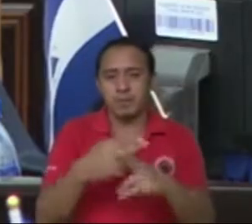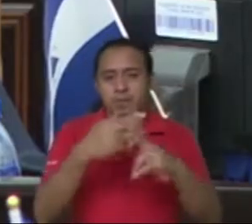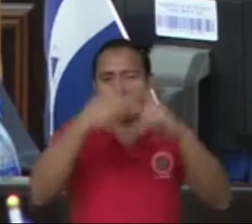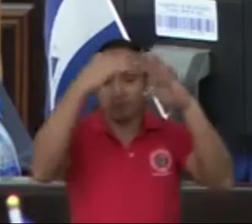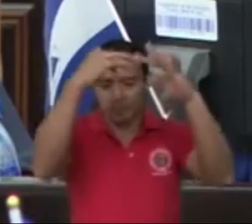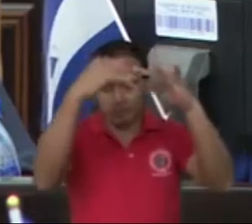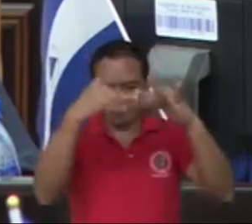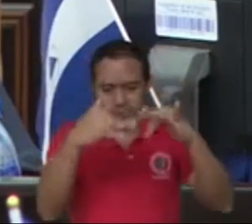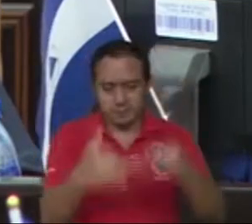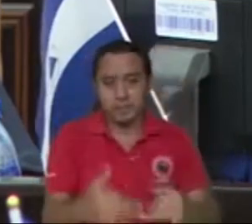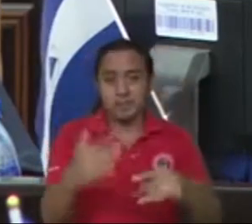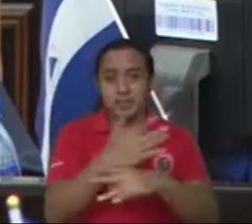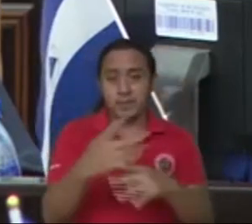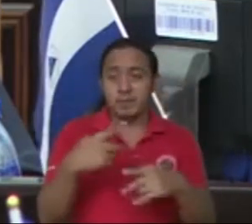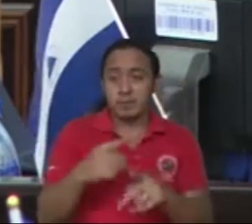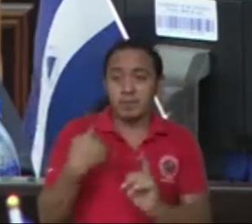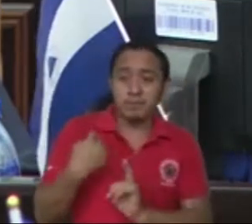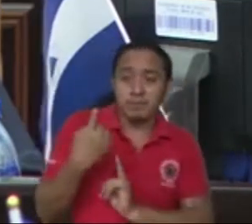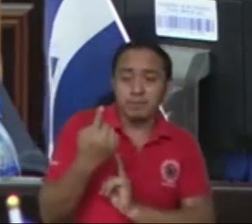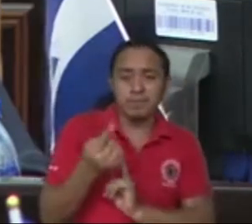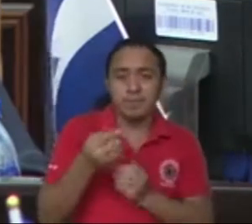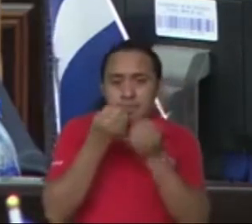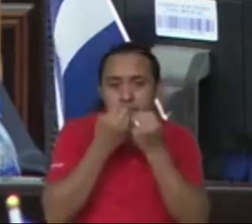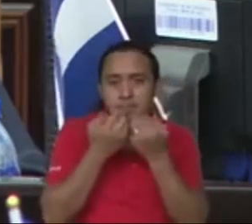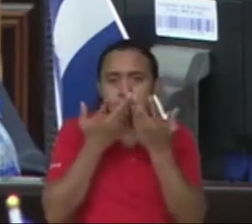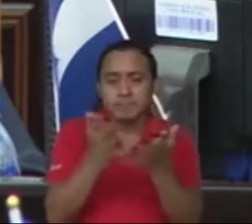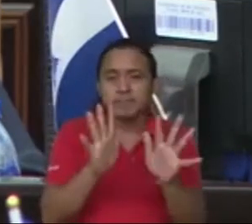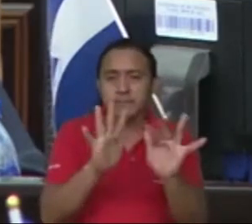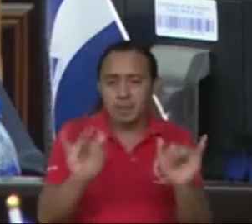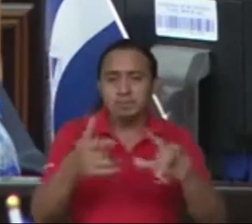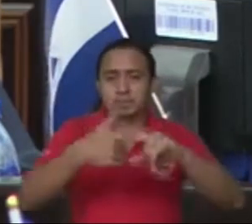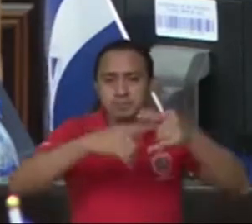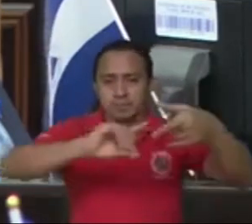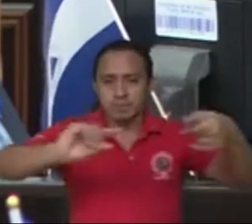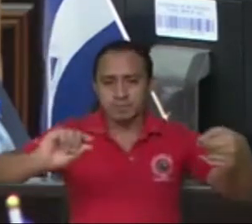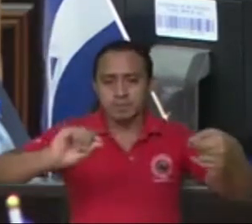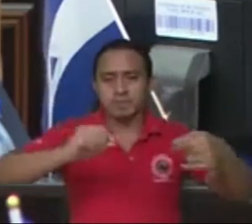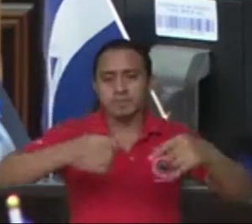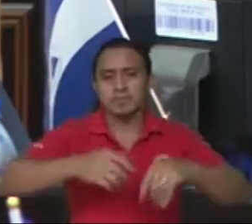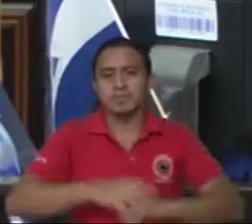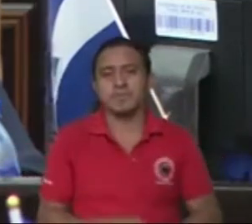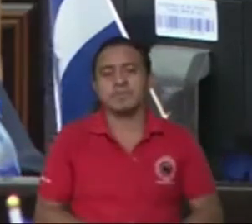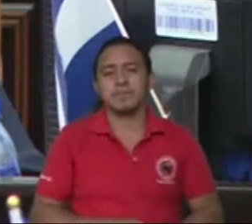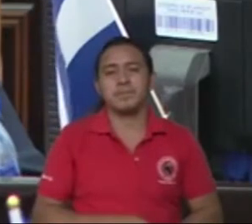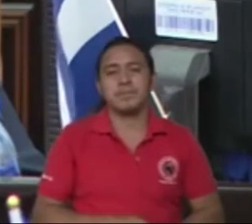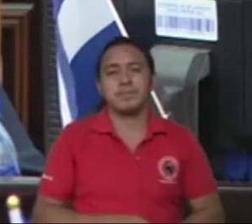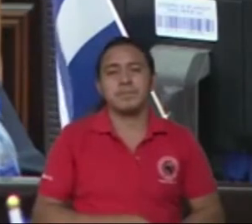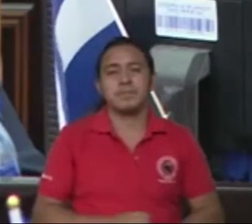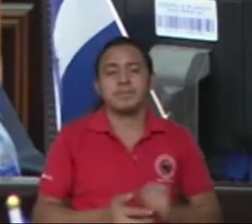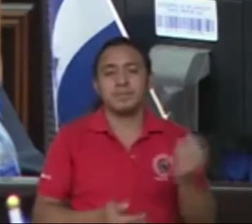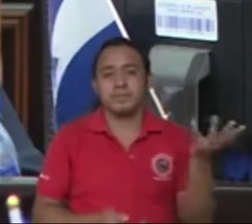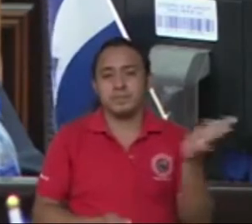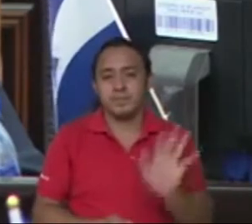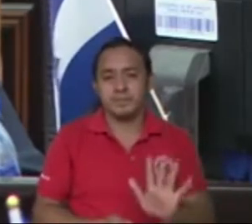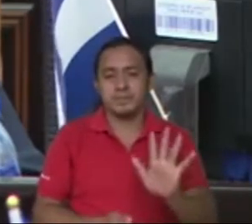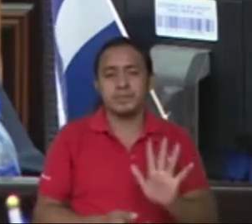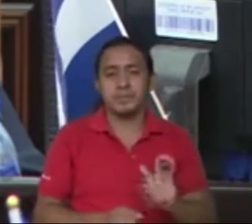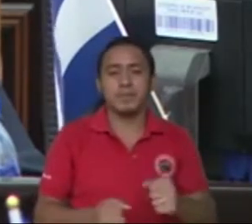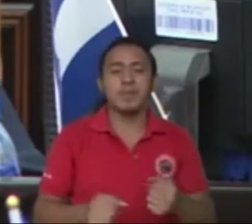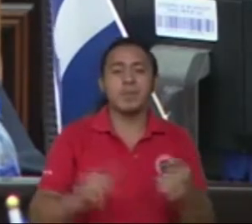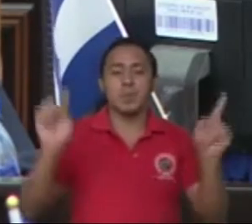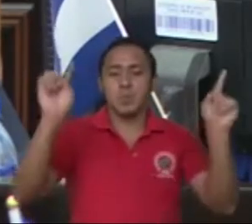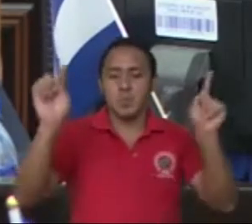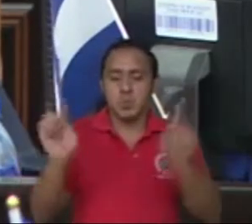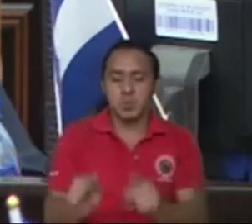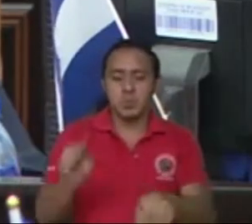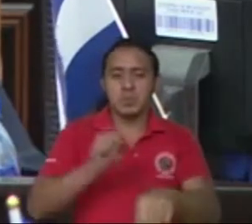candidatos y candidatas una vez publicadas por el Consejo Supremo Electoral. 5. Simplificar